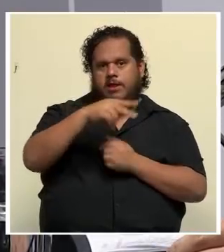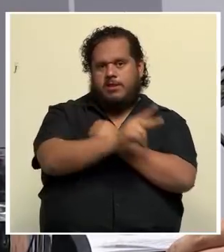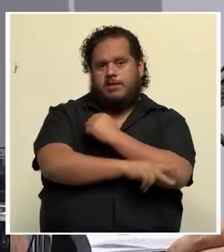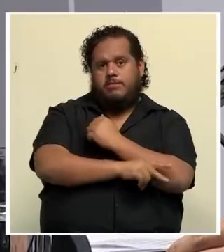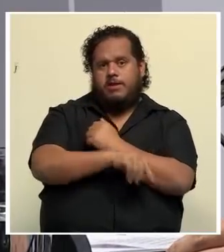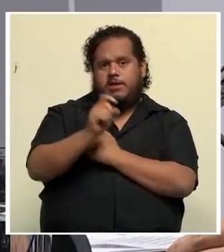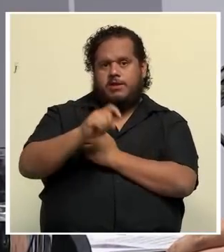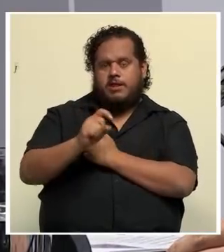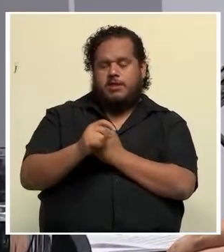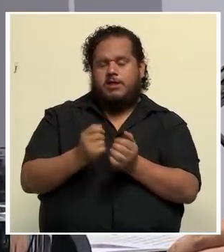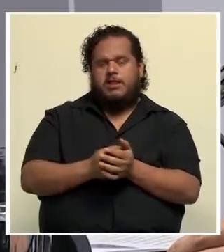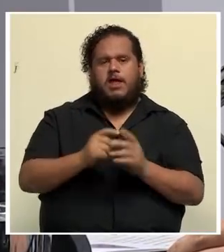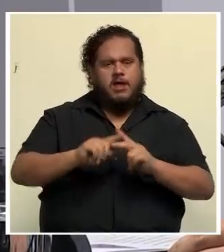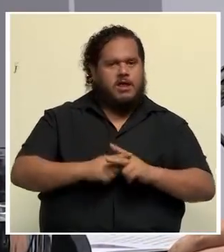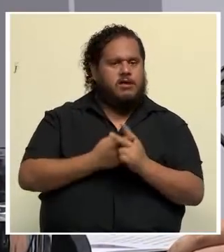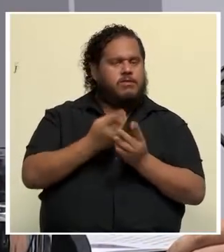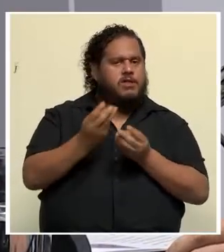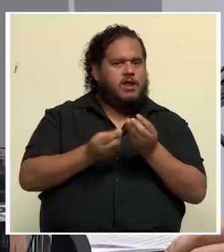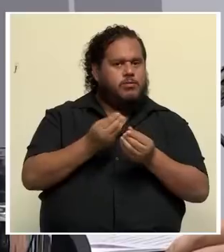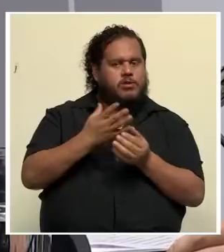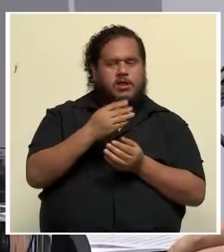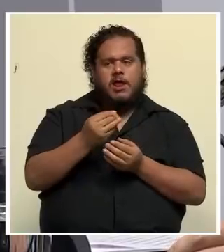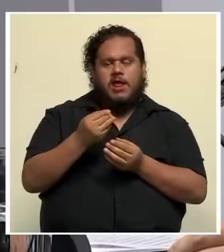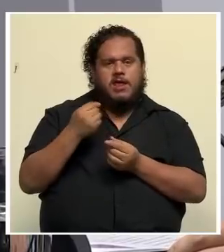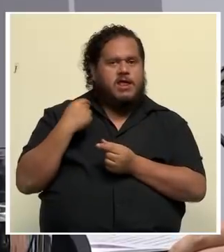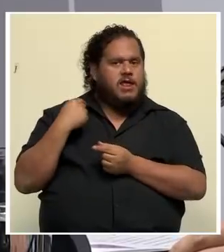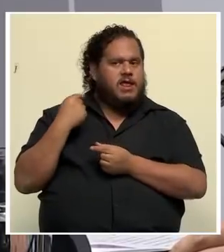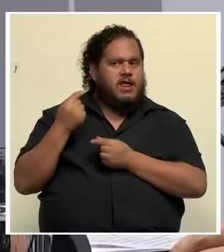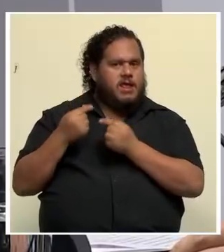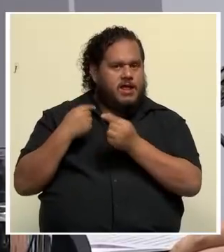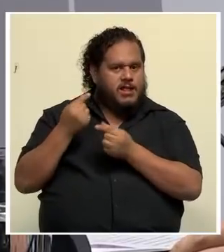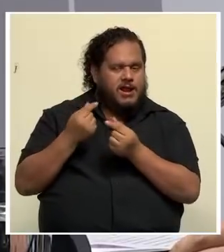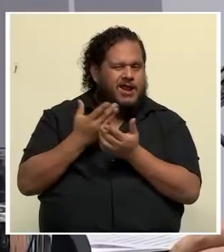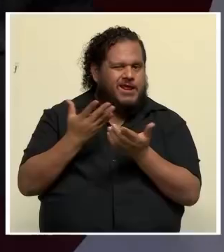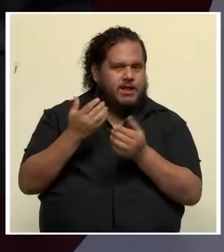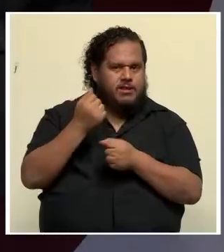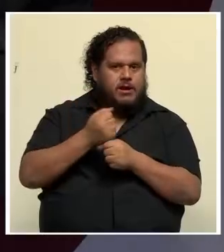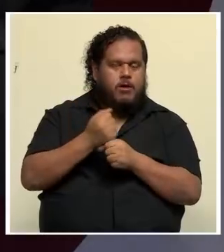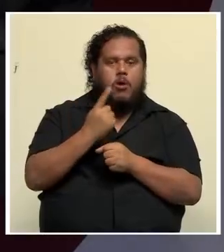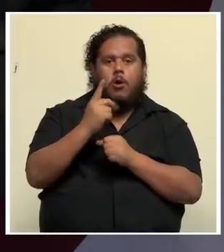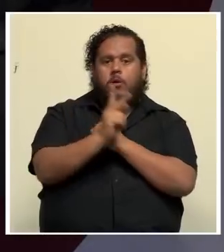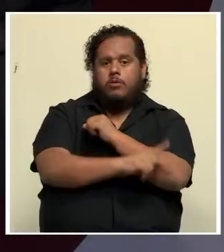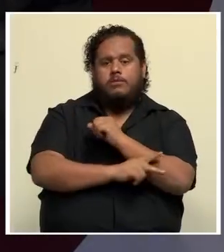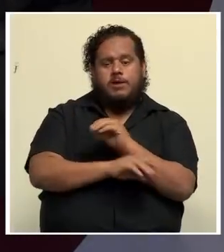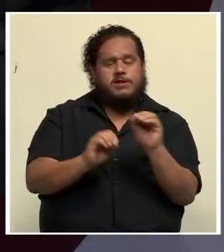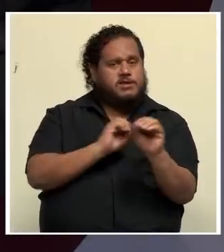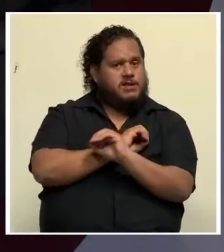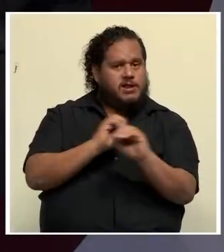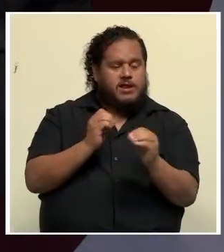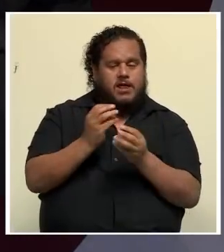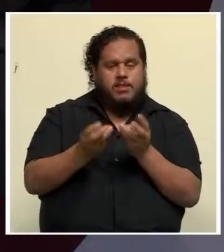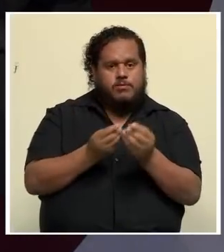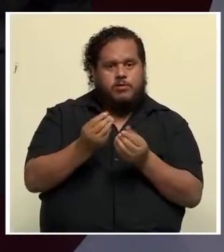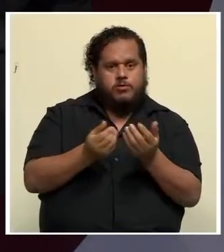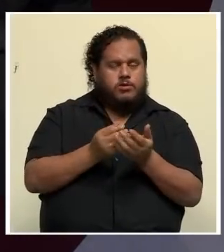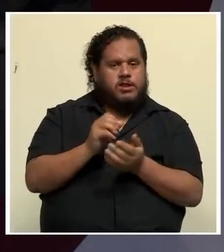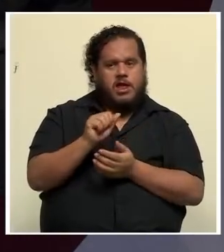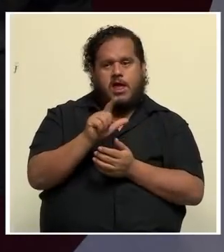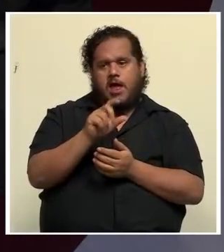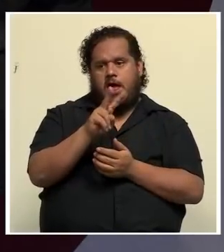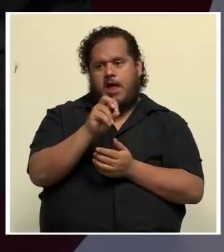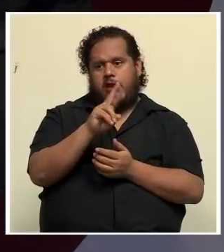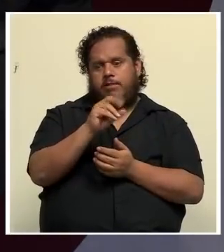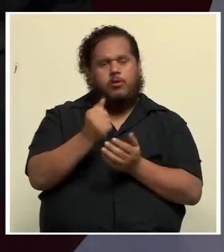necesita ponerse a producir y generar trabajo. Un país que no produce, don Álvaro, reparte